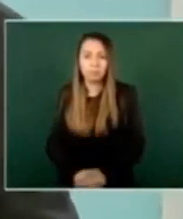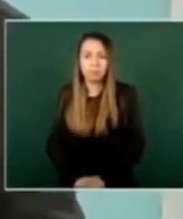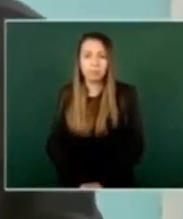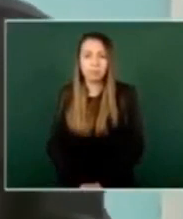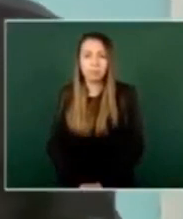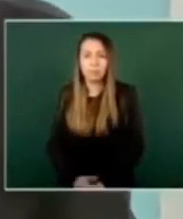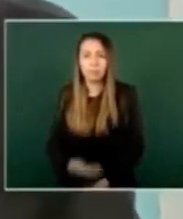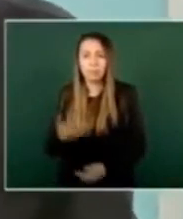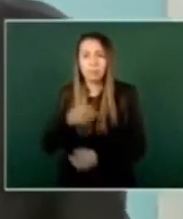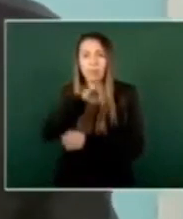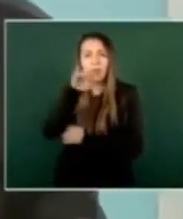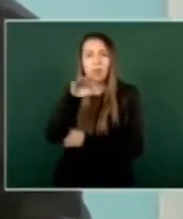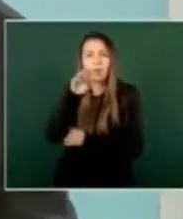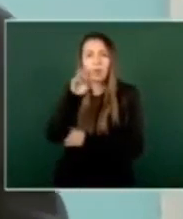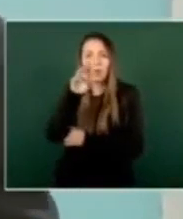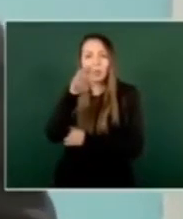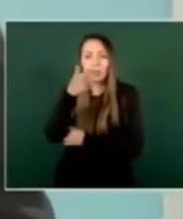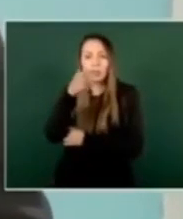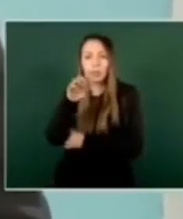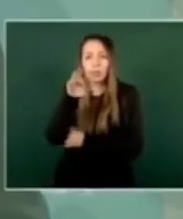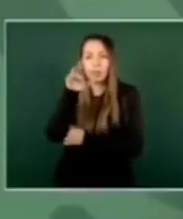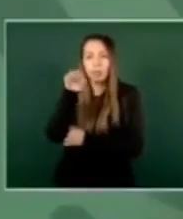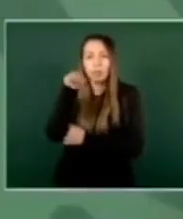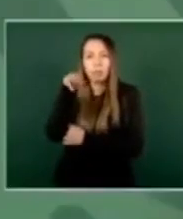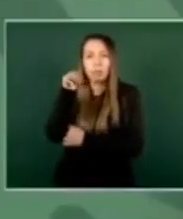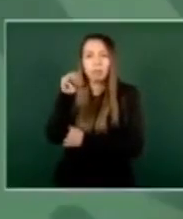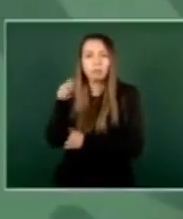¿Cuánto gana Jorge Ramos?